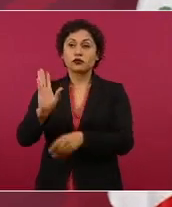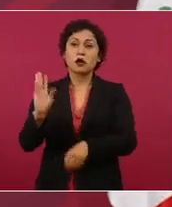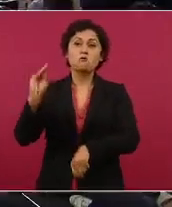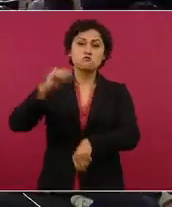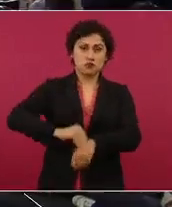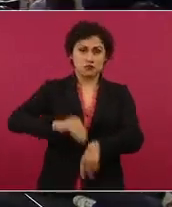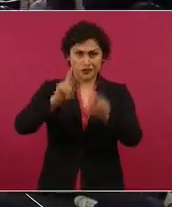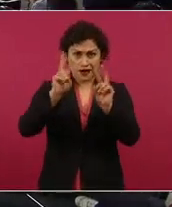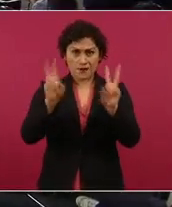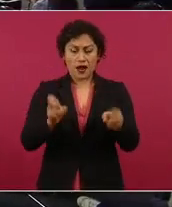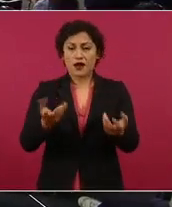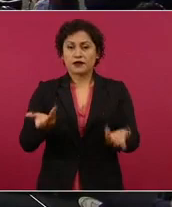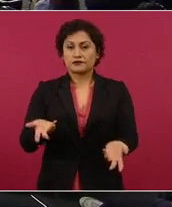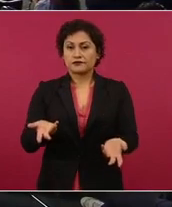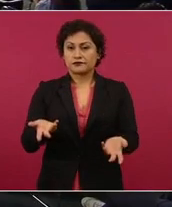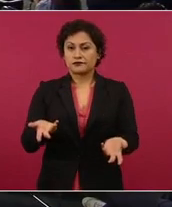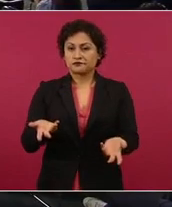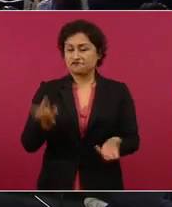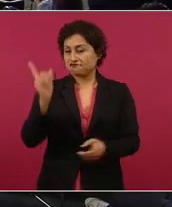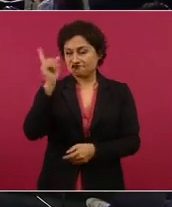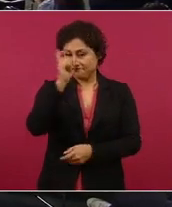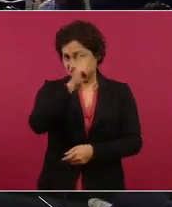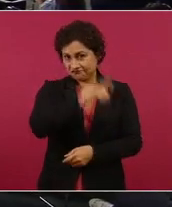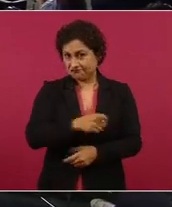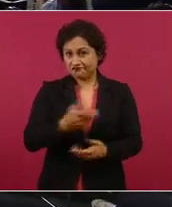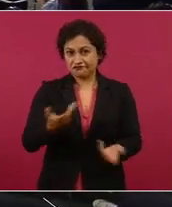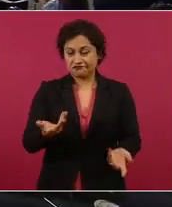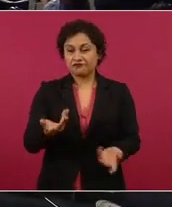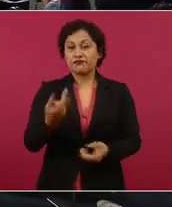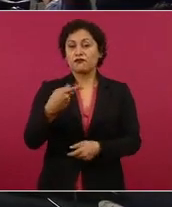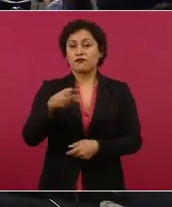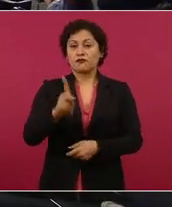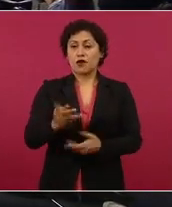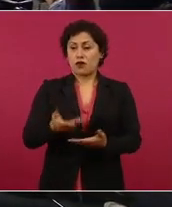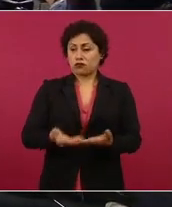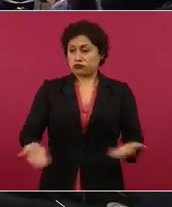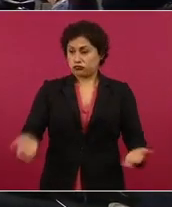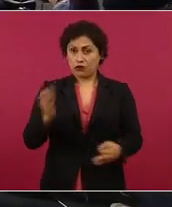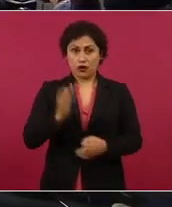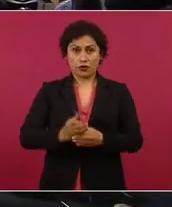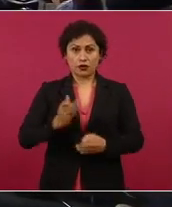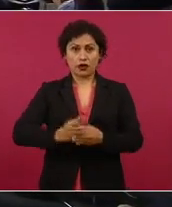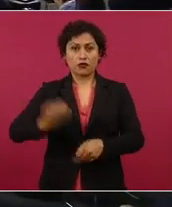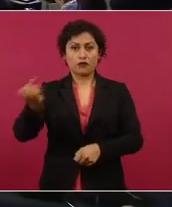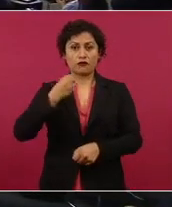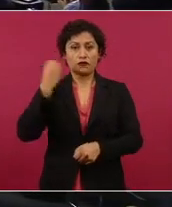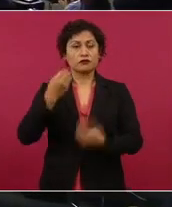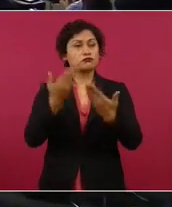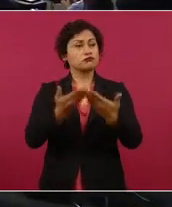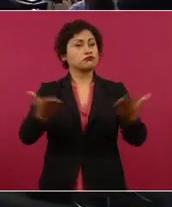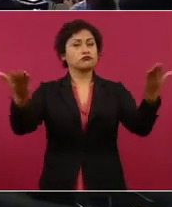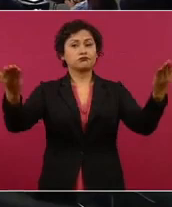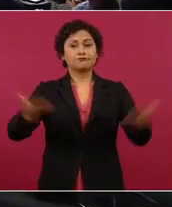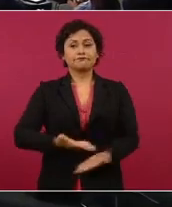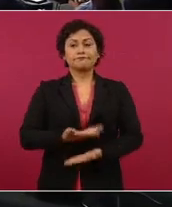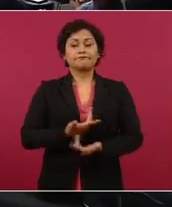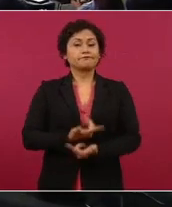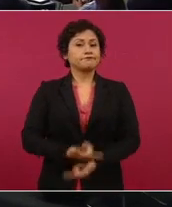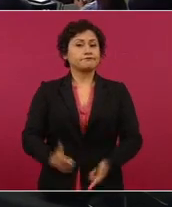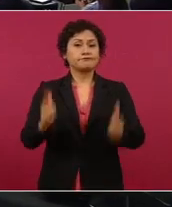Es muy difícil. En cambio, pues esta es una tribuna abierta, y